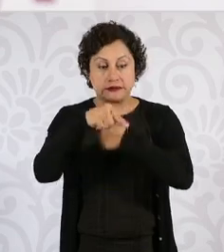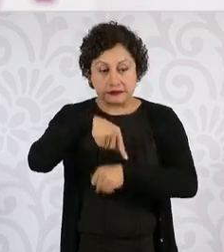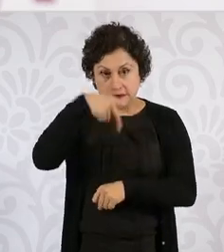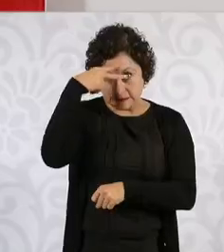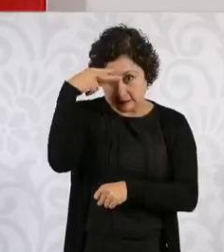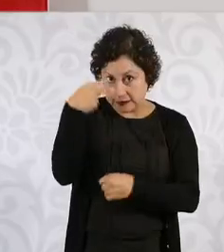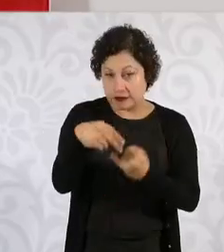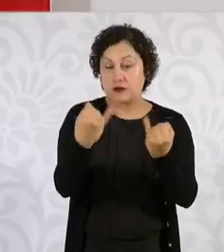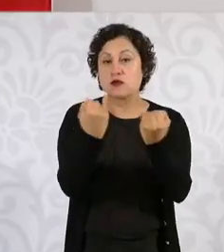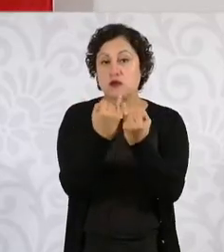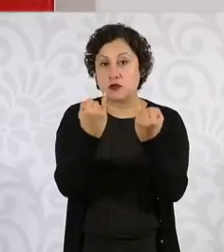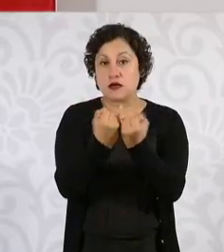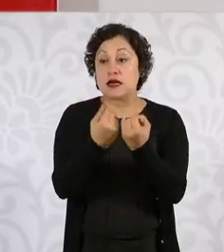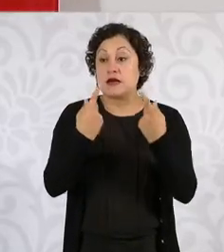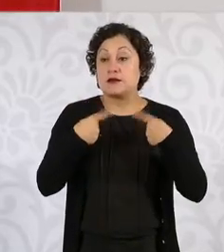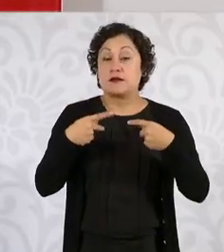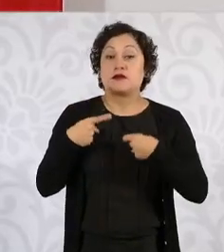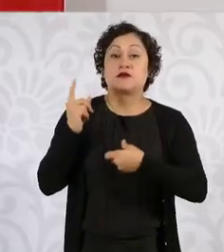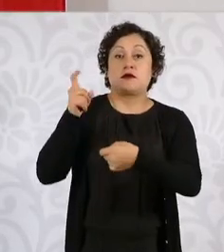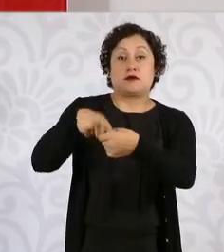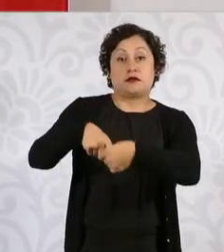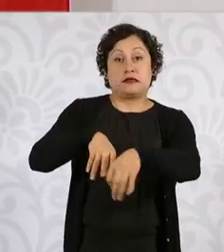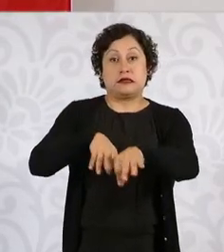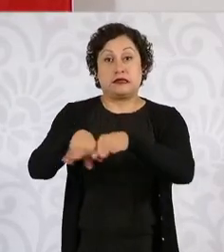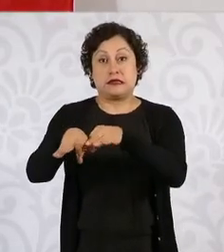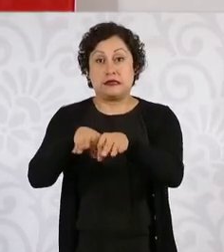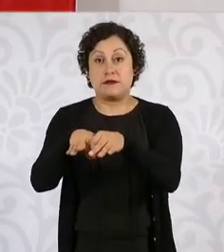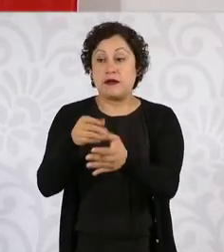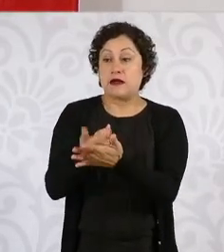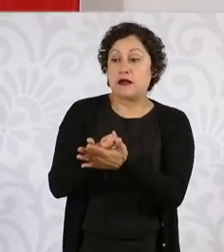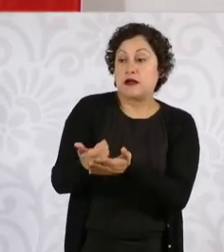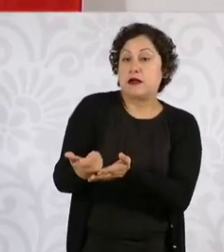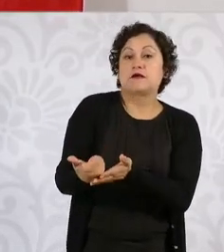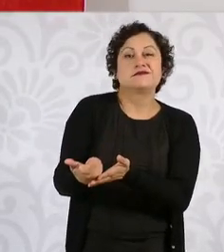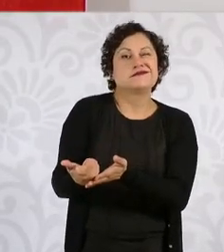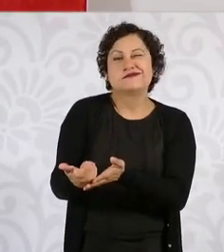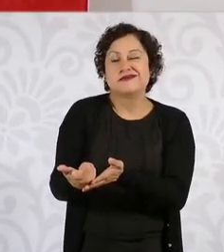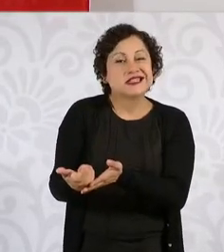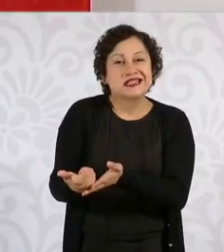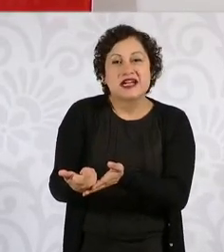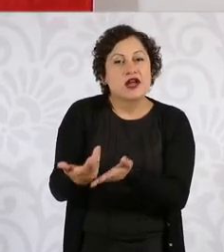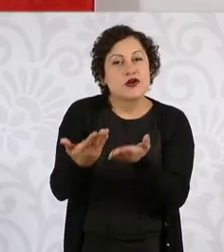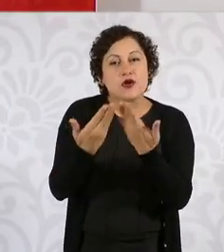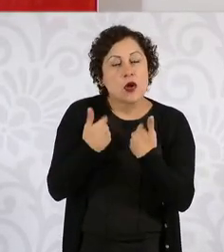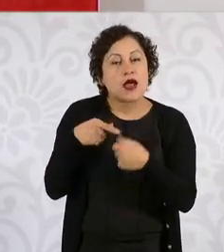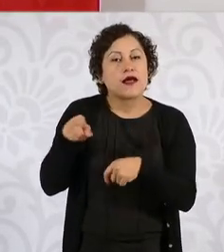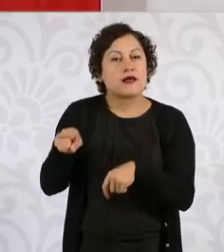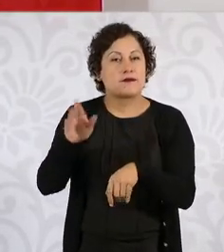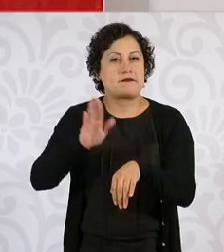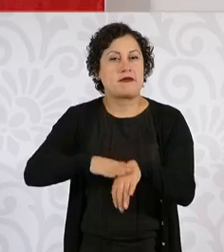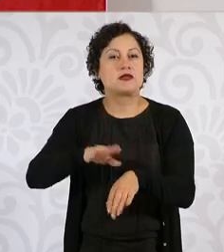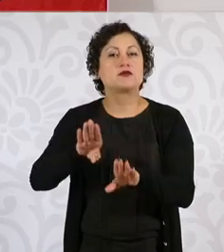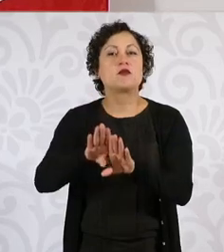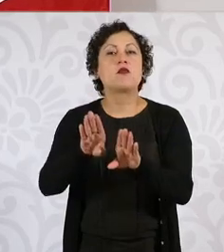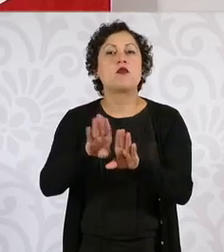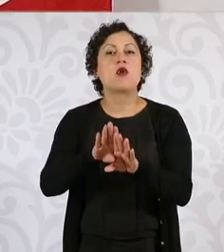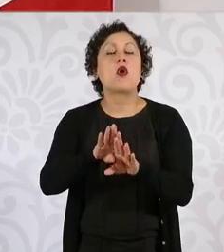Y su salario está determinado pues por el número de, más por comisión, por el número de viajes que hagan que por una